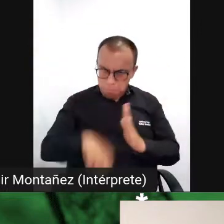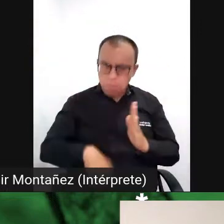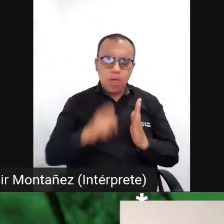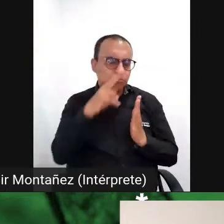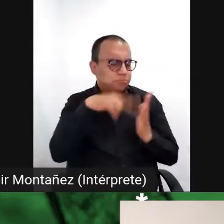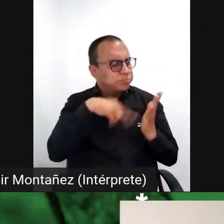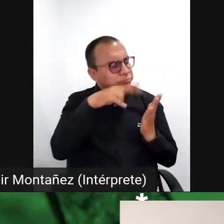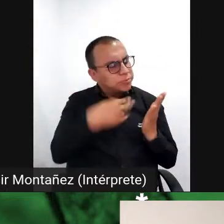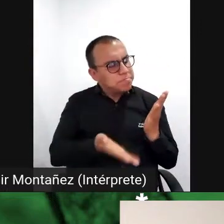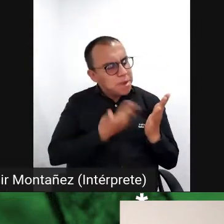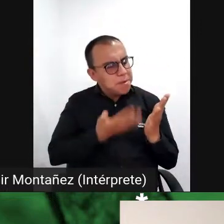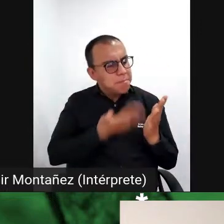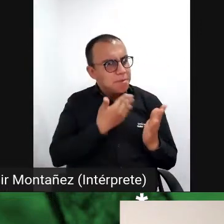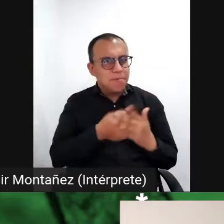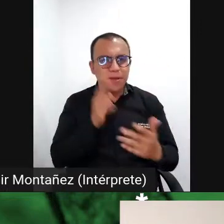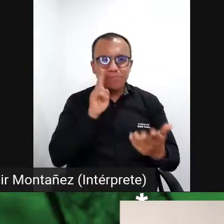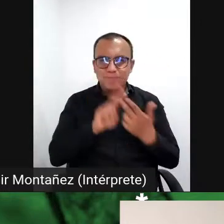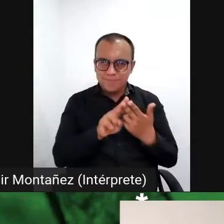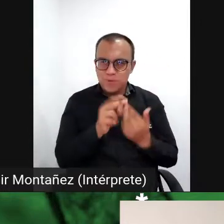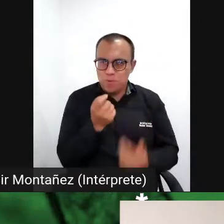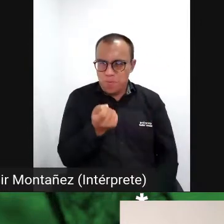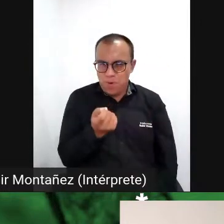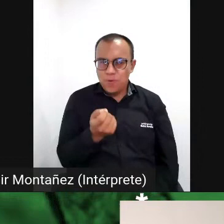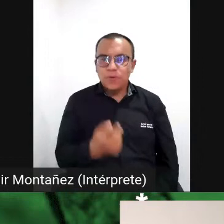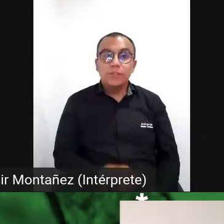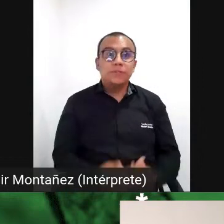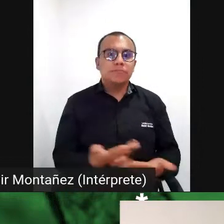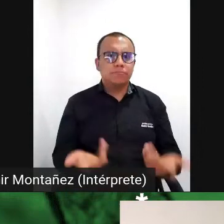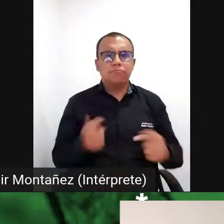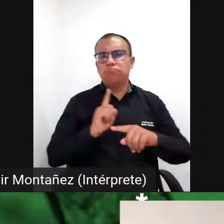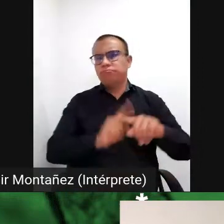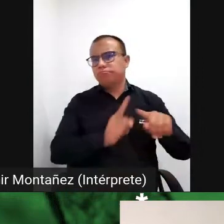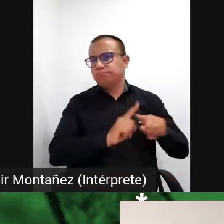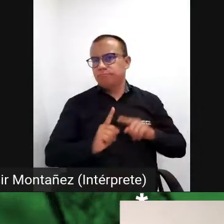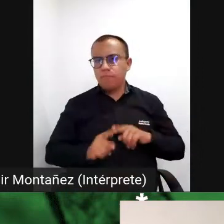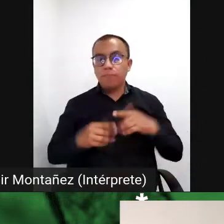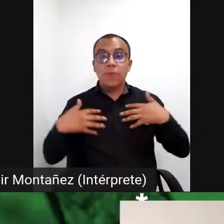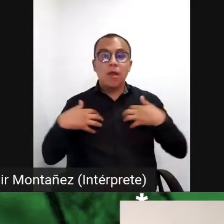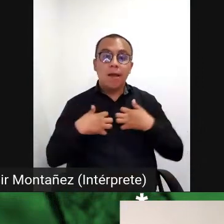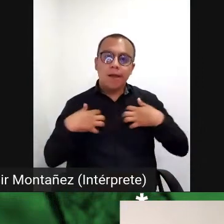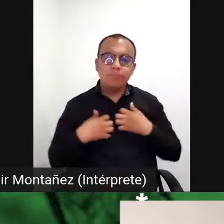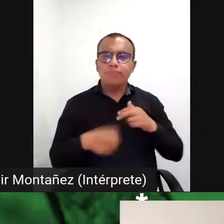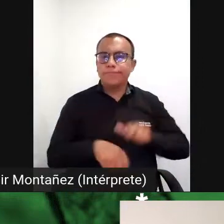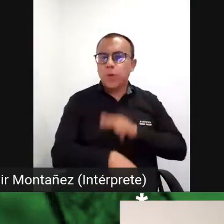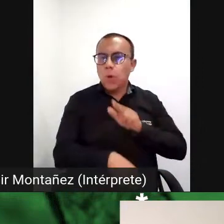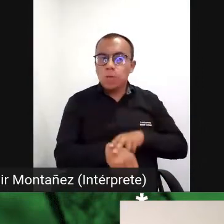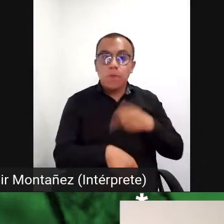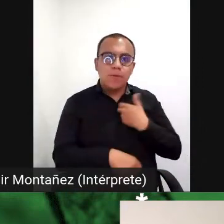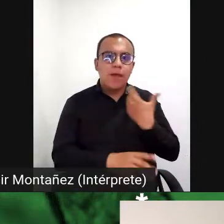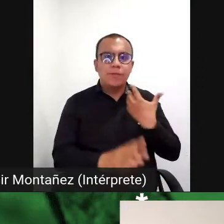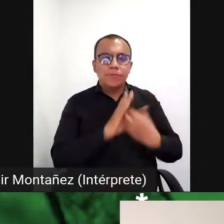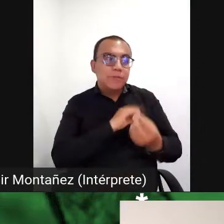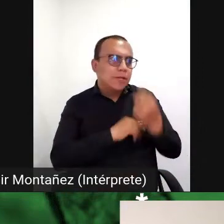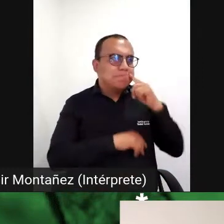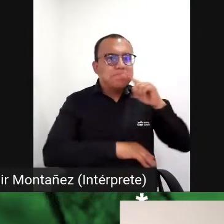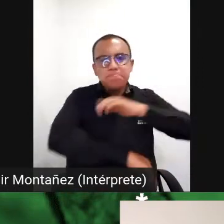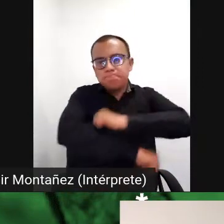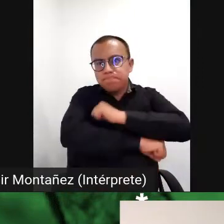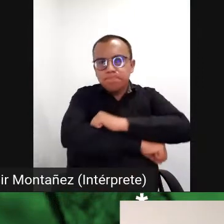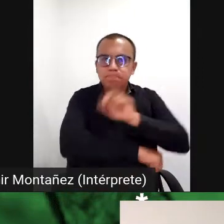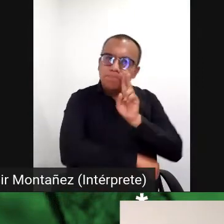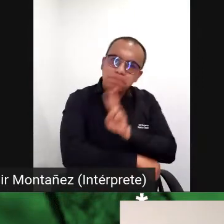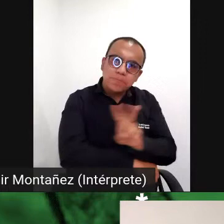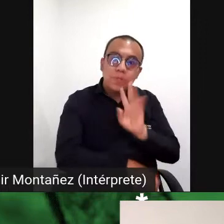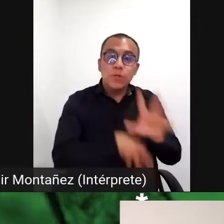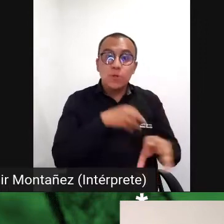y pues aprender un poquito, ¿no? Saber que no existen solamente de pronto los animalitos que comúnmente ve cuando sale a la ventana o cuando va a un parque, sino que